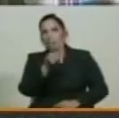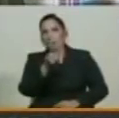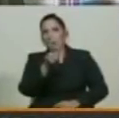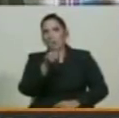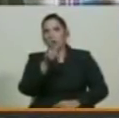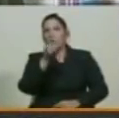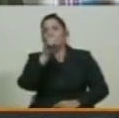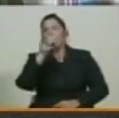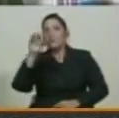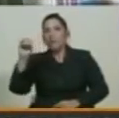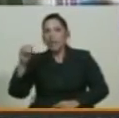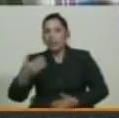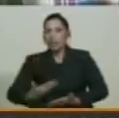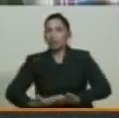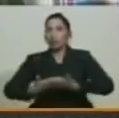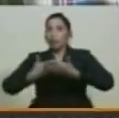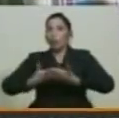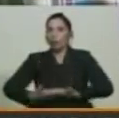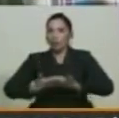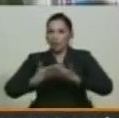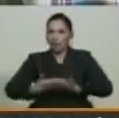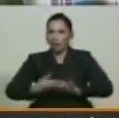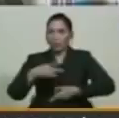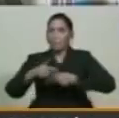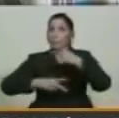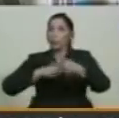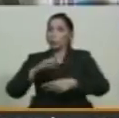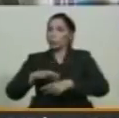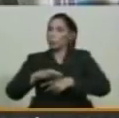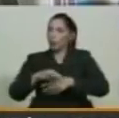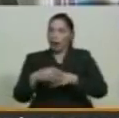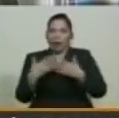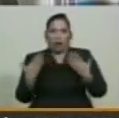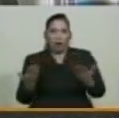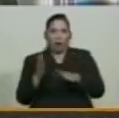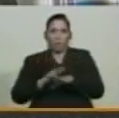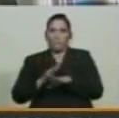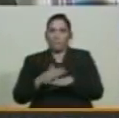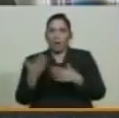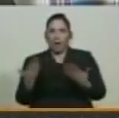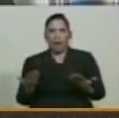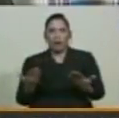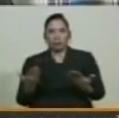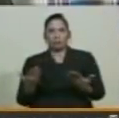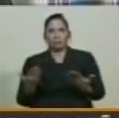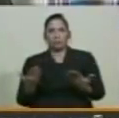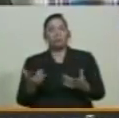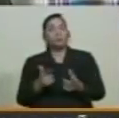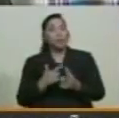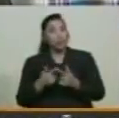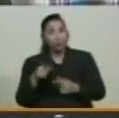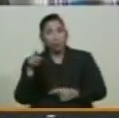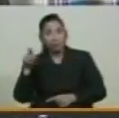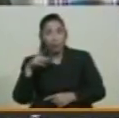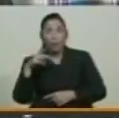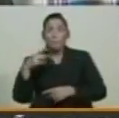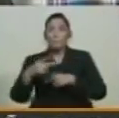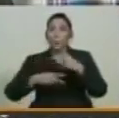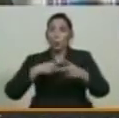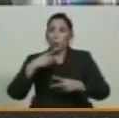220 toneladas de productos cárnicos. Vale la pena mencionar que entre esos productos se